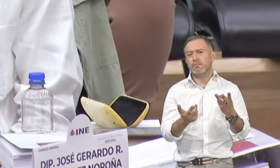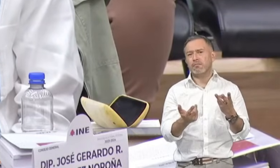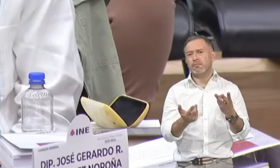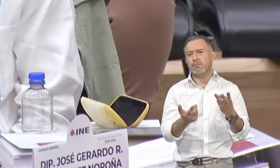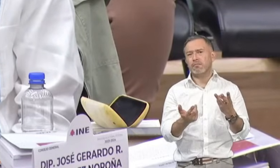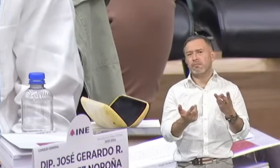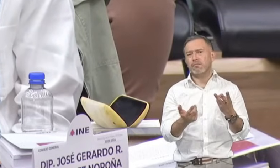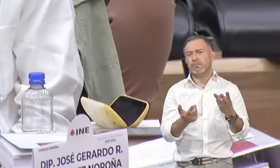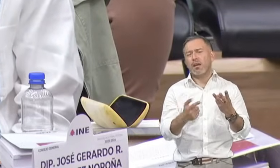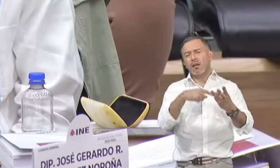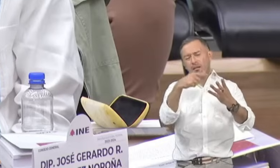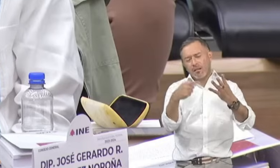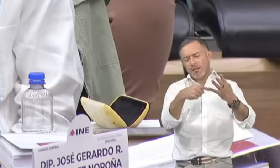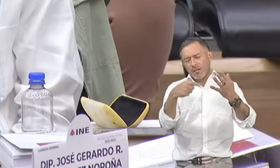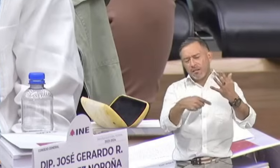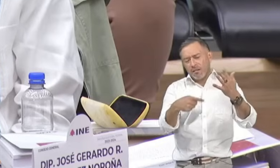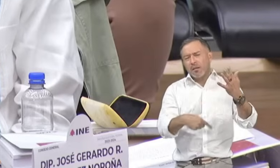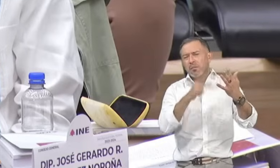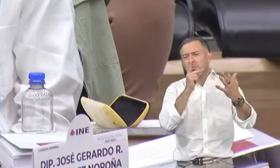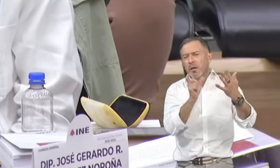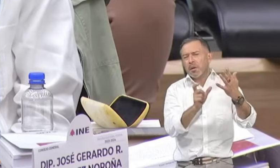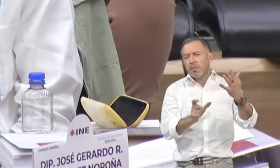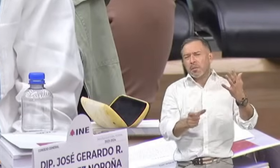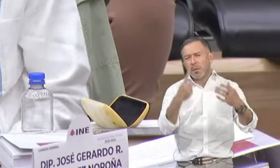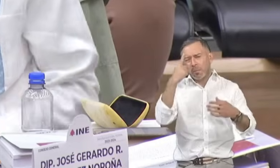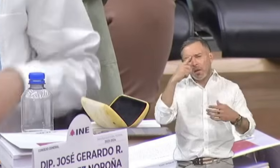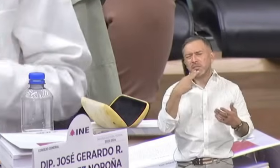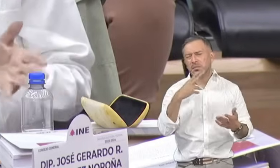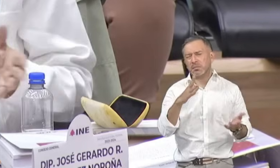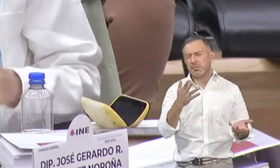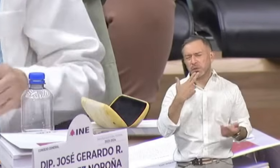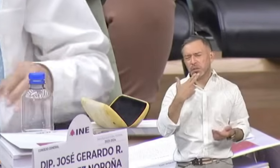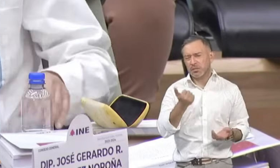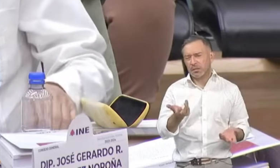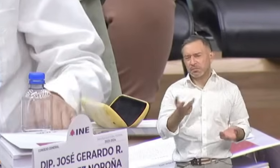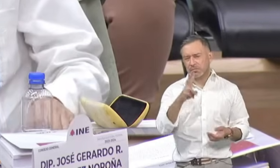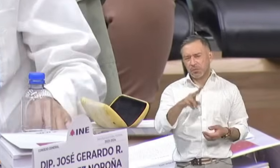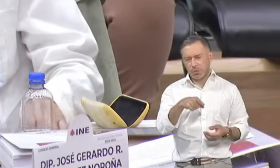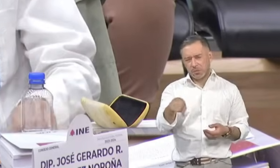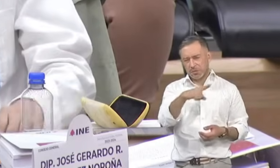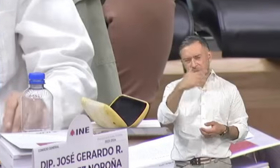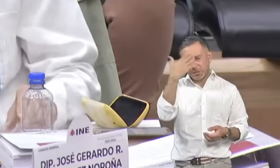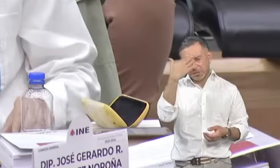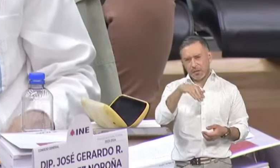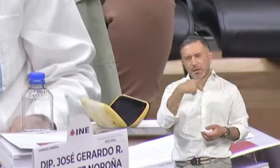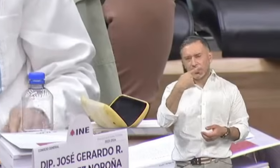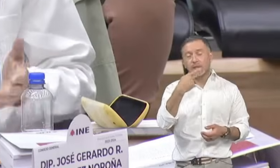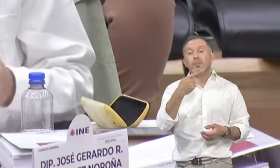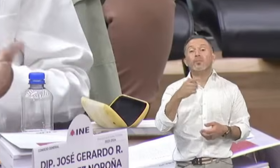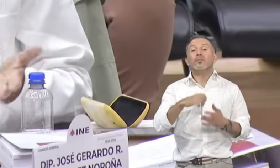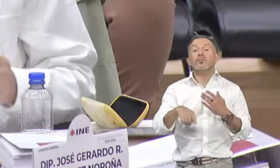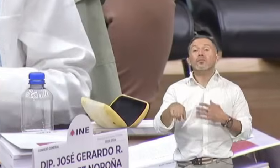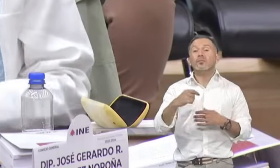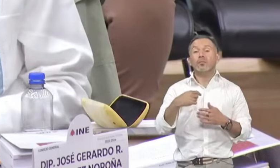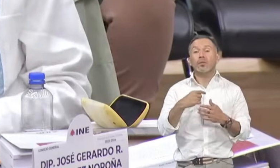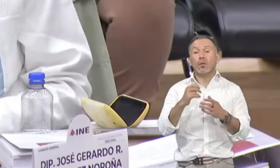¿para qué sigo poniendo calificativos? Ustedes saben de qué estoy hablando, y creo que el debate de los proyectos que cada quien representa es lo